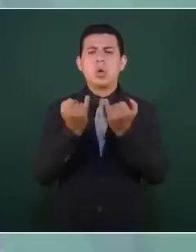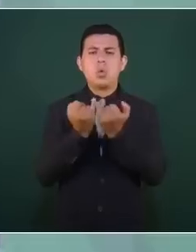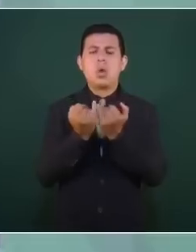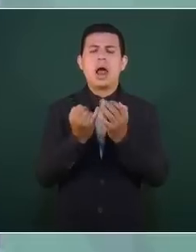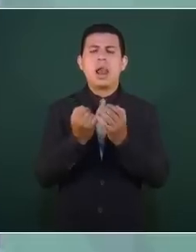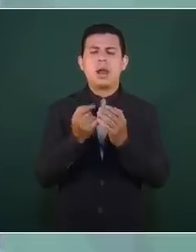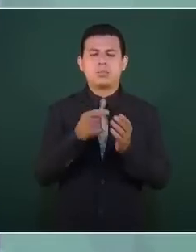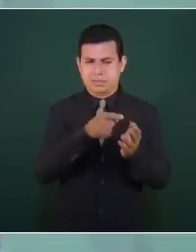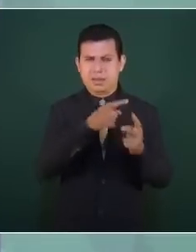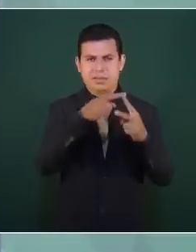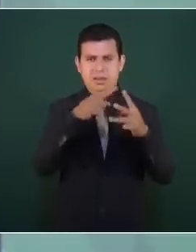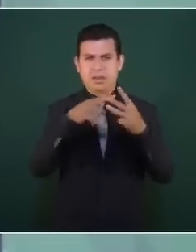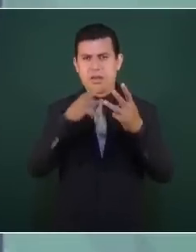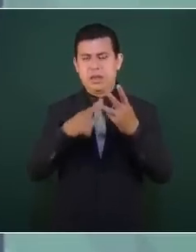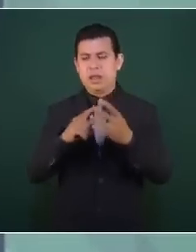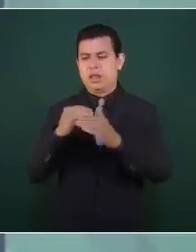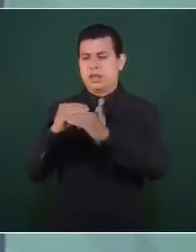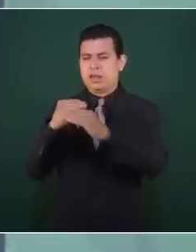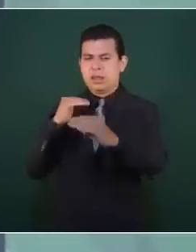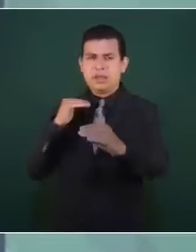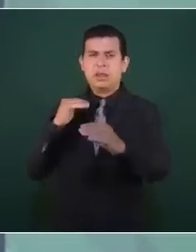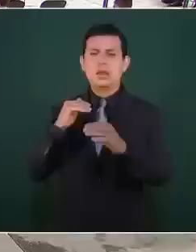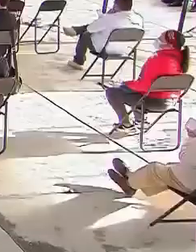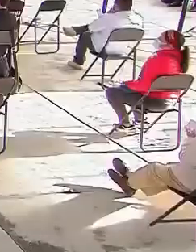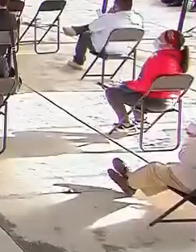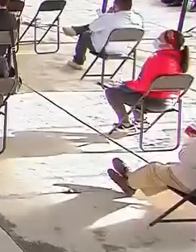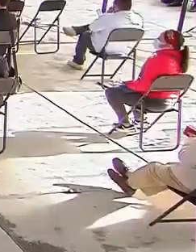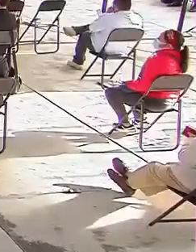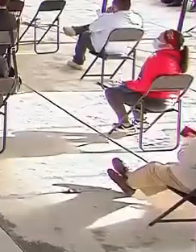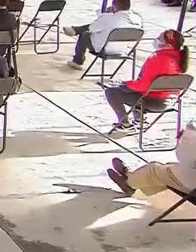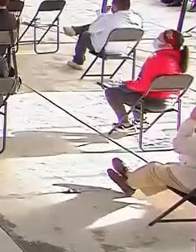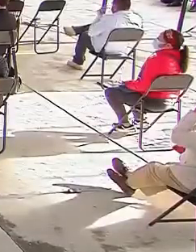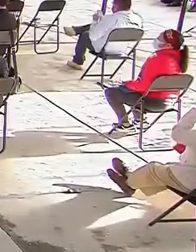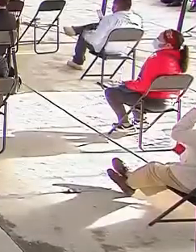carretera, se va a terminar de ampliar la carretera